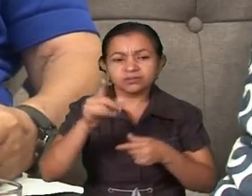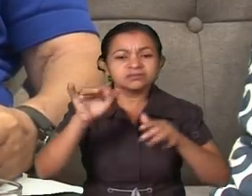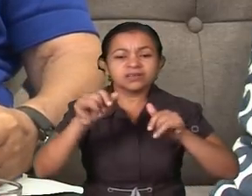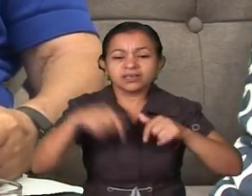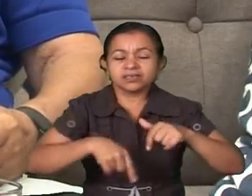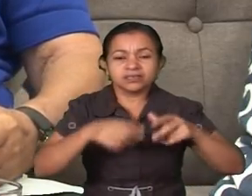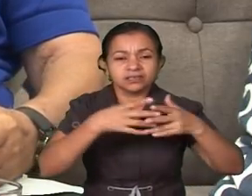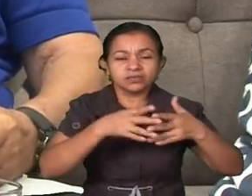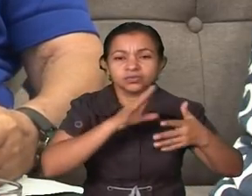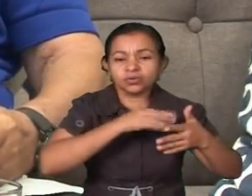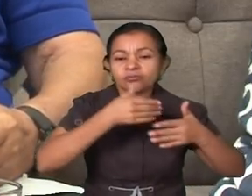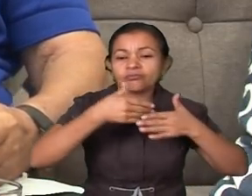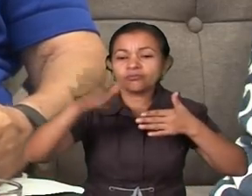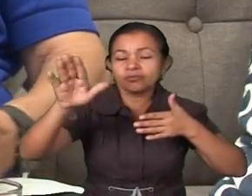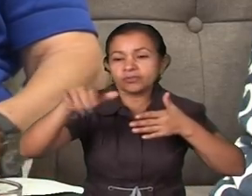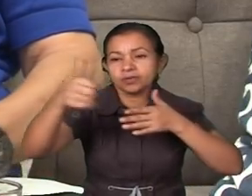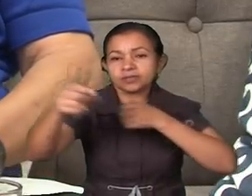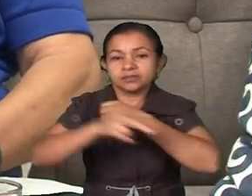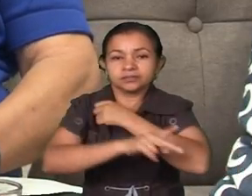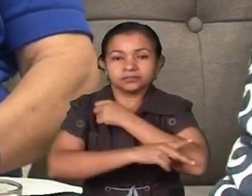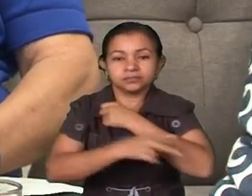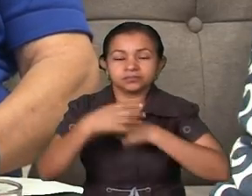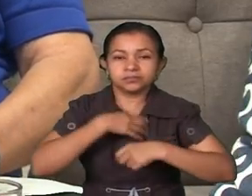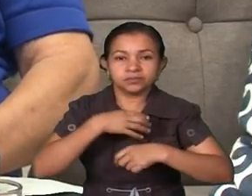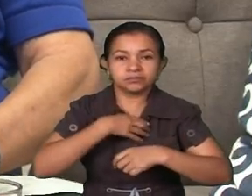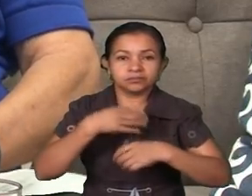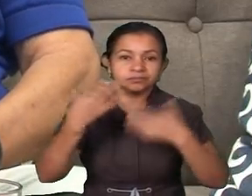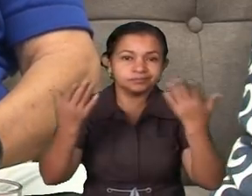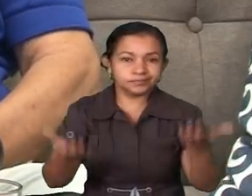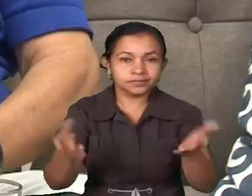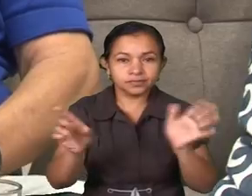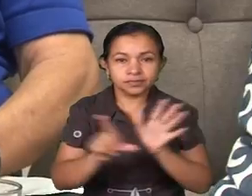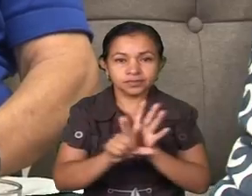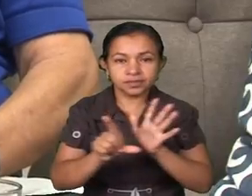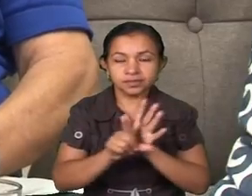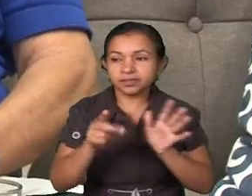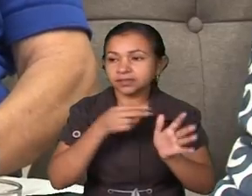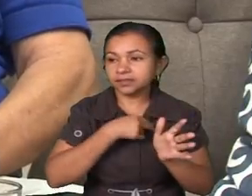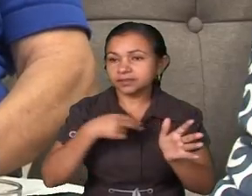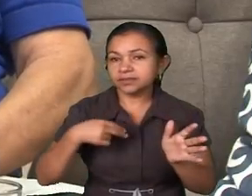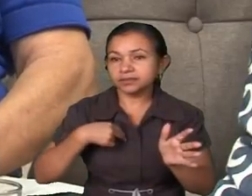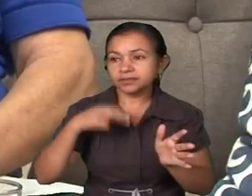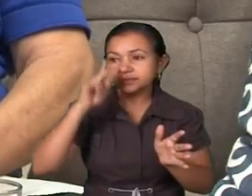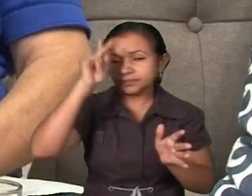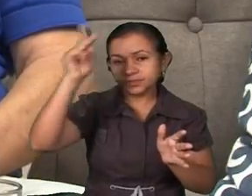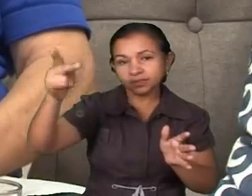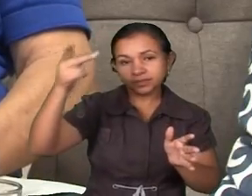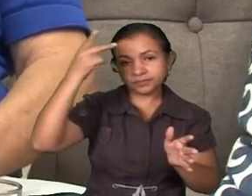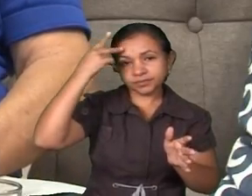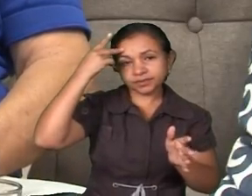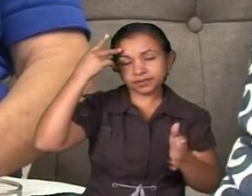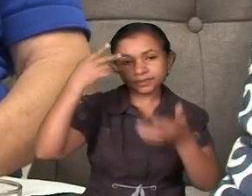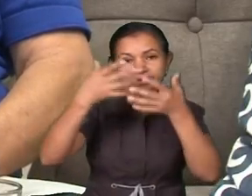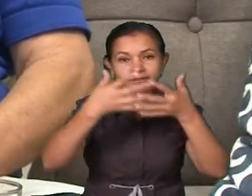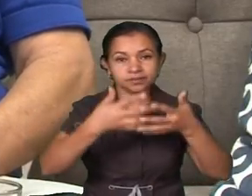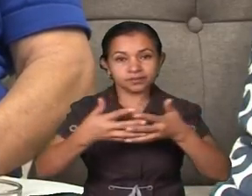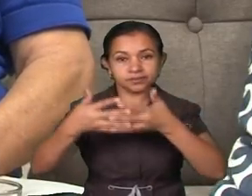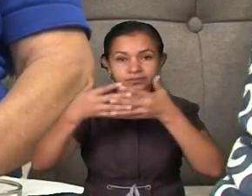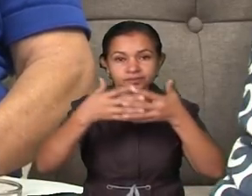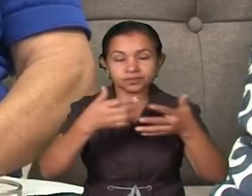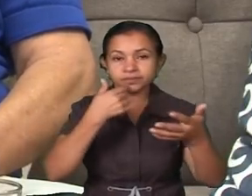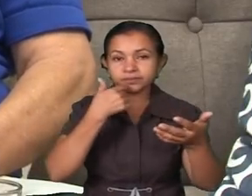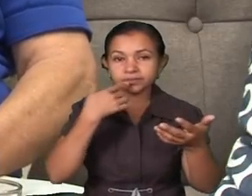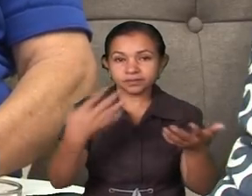ley no se cumple en Estados Unidos. ¿Por qué? Porque es la política imperial. ¿Por